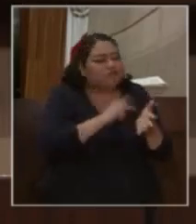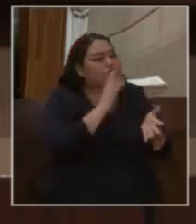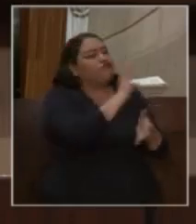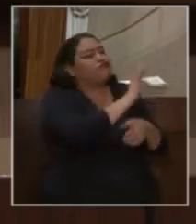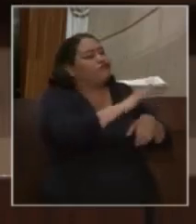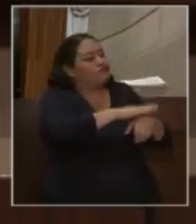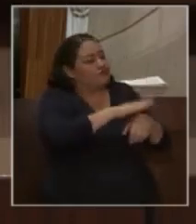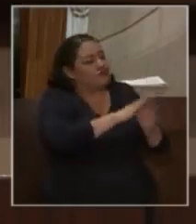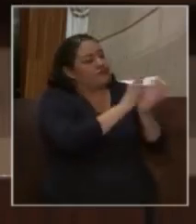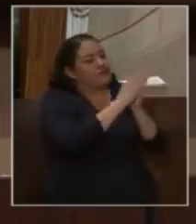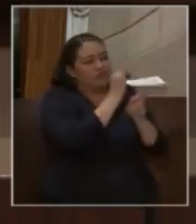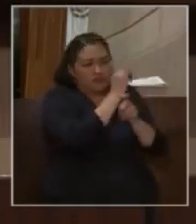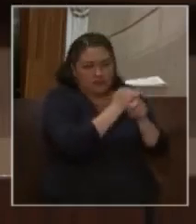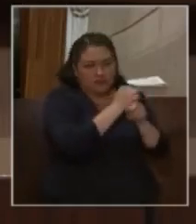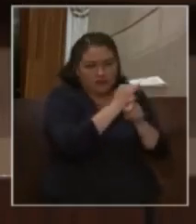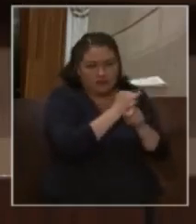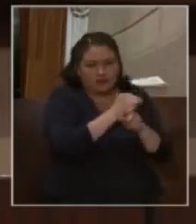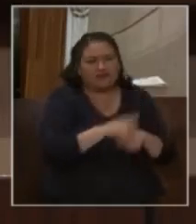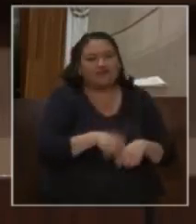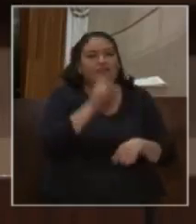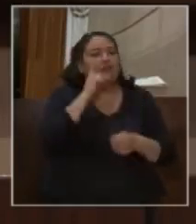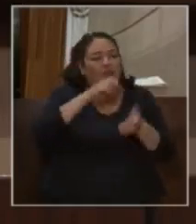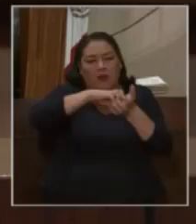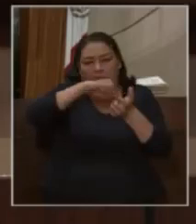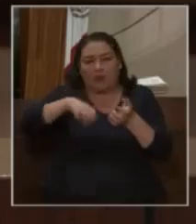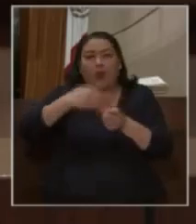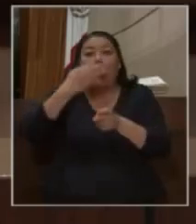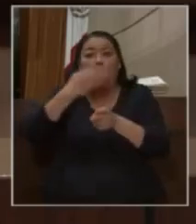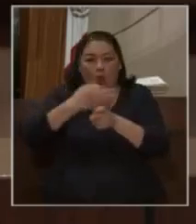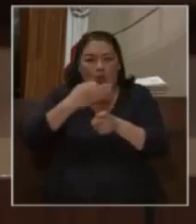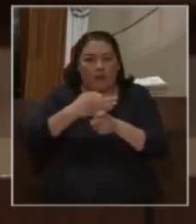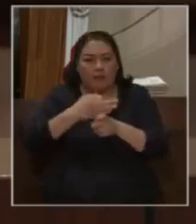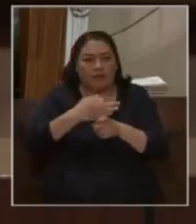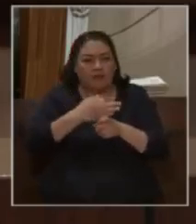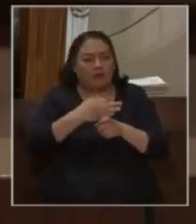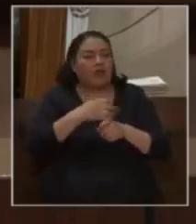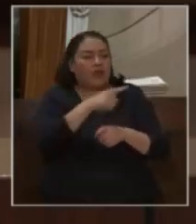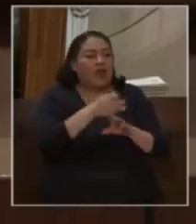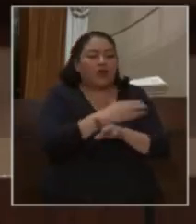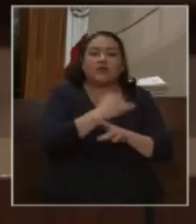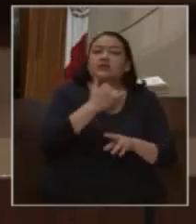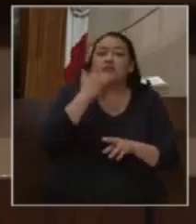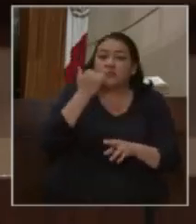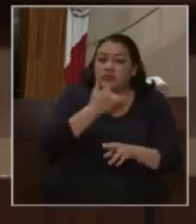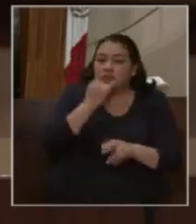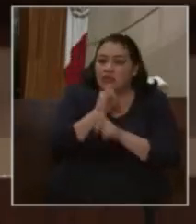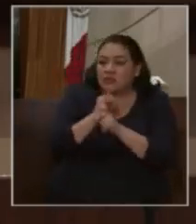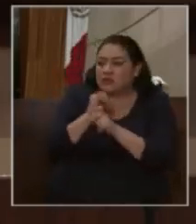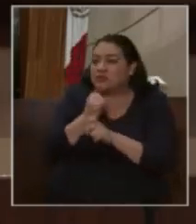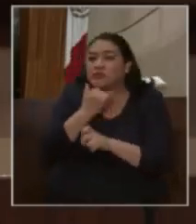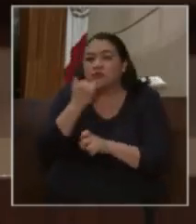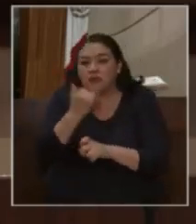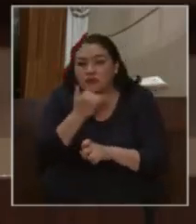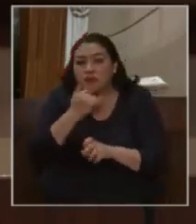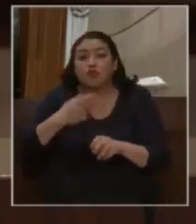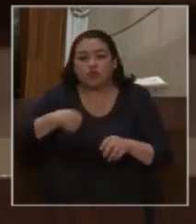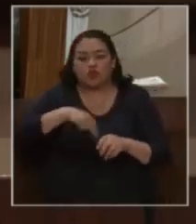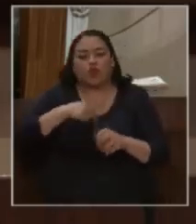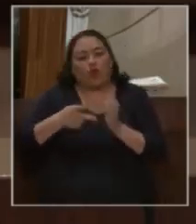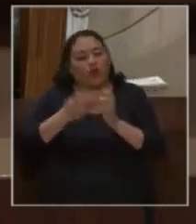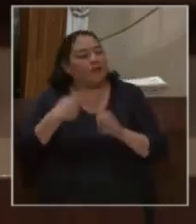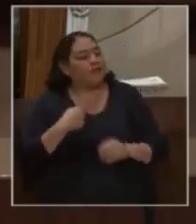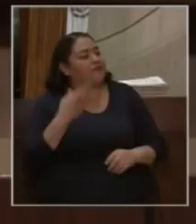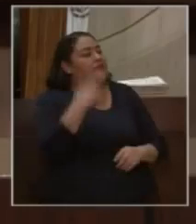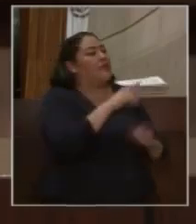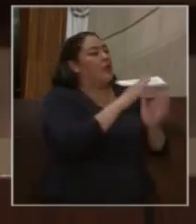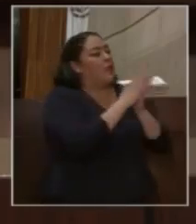nueva oportunidad para que la autoridad perfeccione una investigación defectuosa, mediante la procuración de los elementos